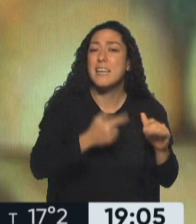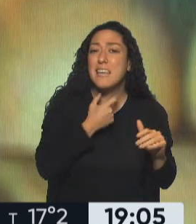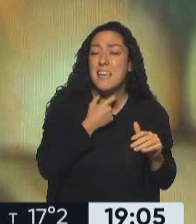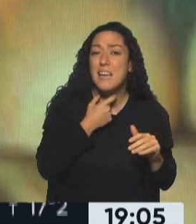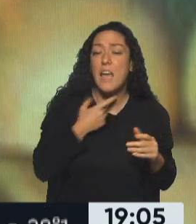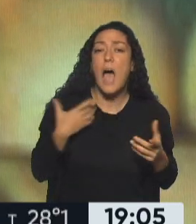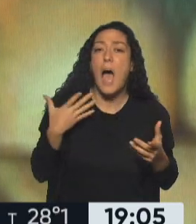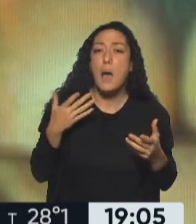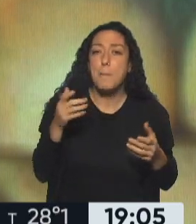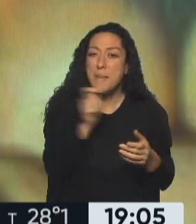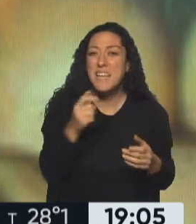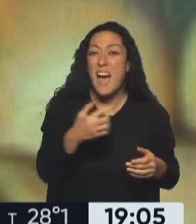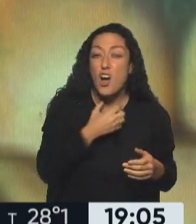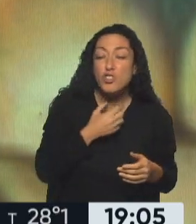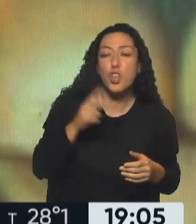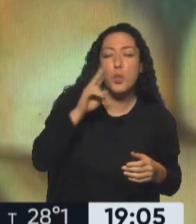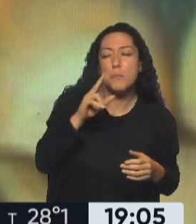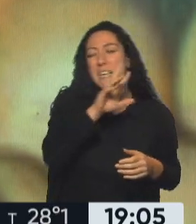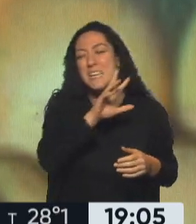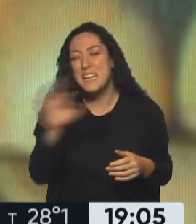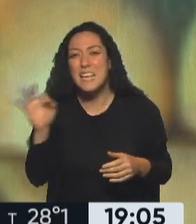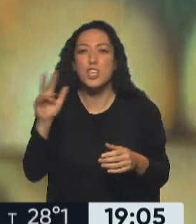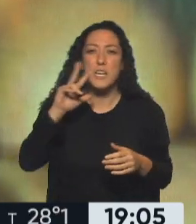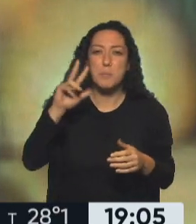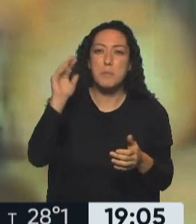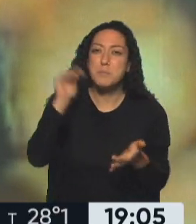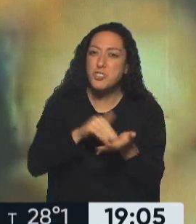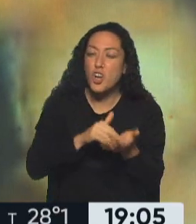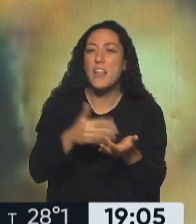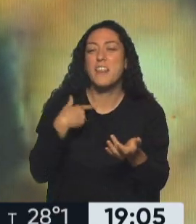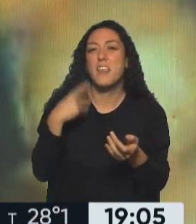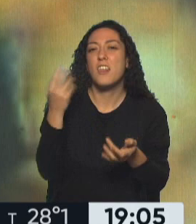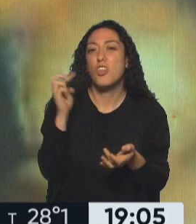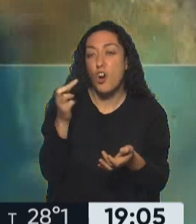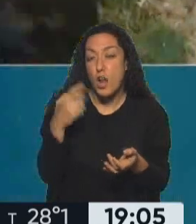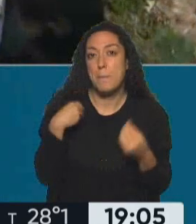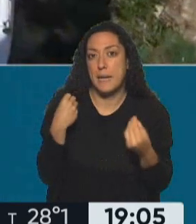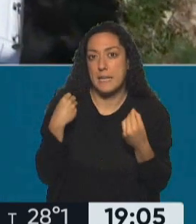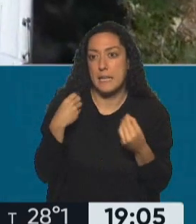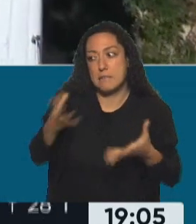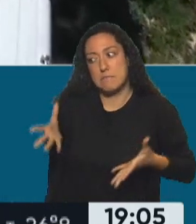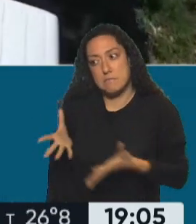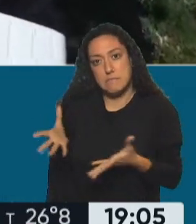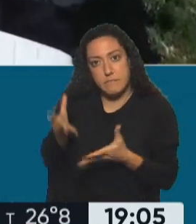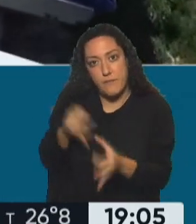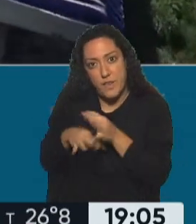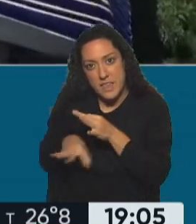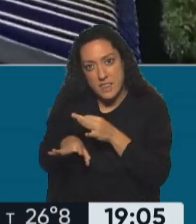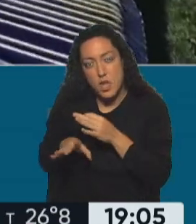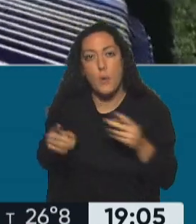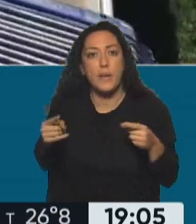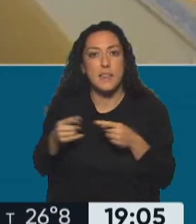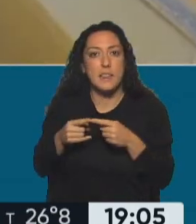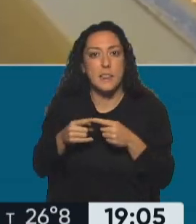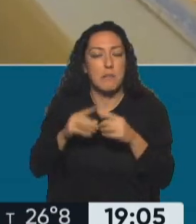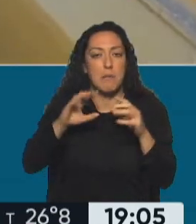con 2.500, 3.000 millones de dólares a partir de este incentivo a la liquidación y no tener que devaluar. Hay